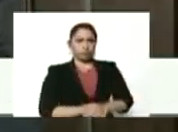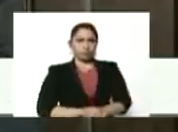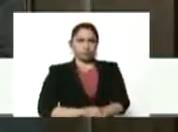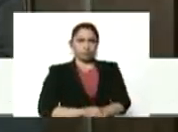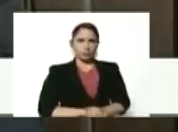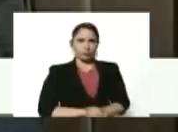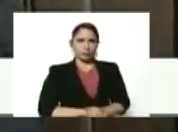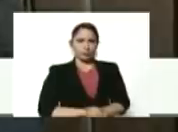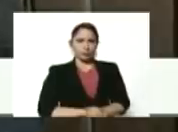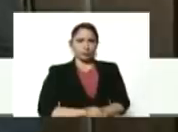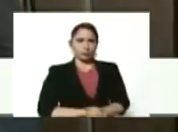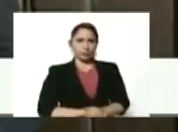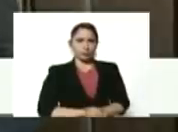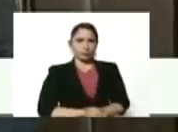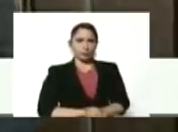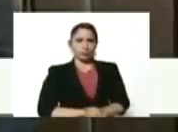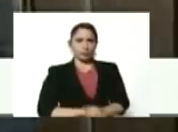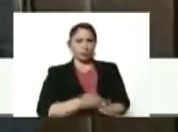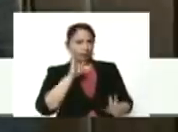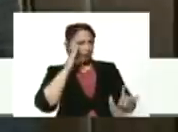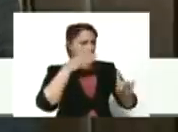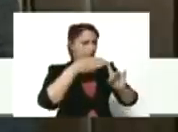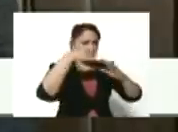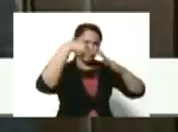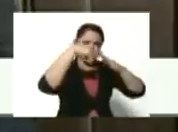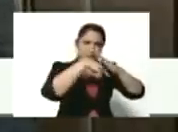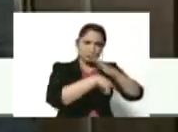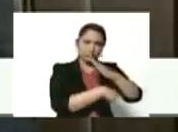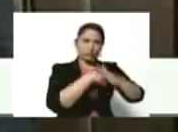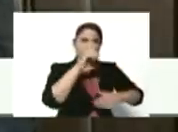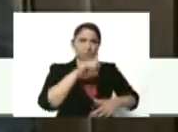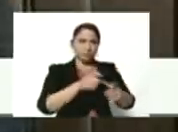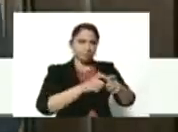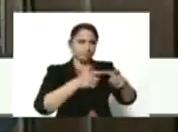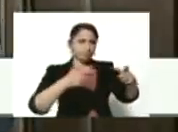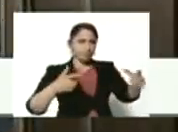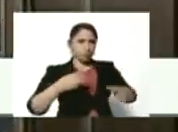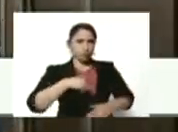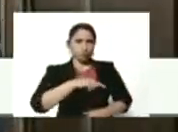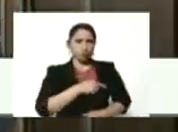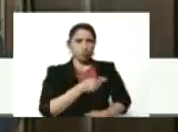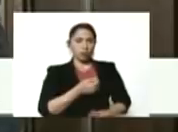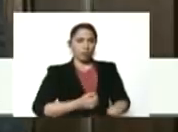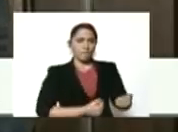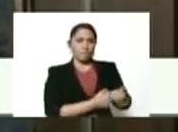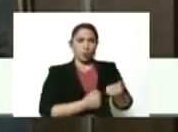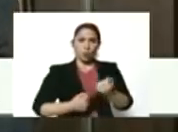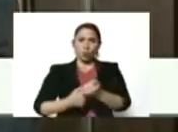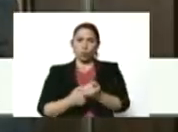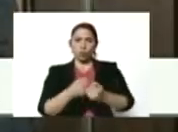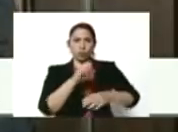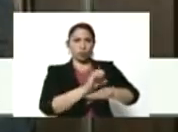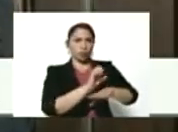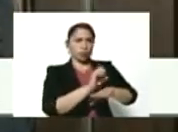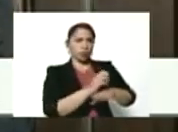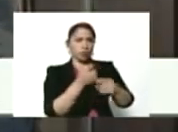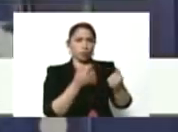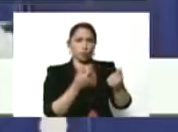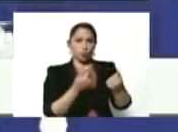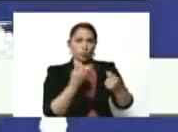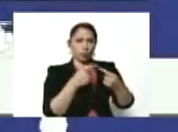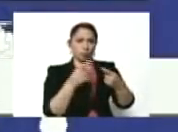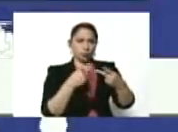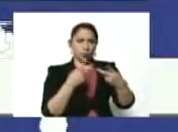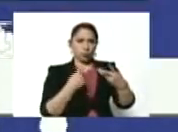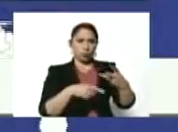van en la dirección de profundizar y ampliar nuestra colaboración económica en distintos